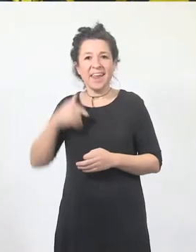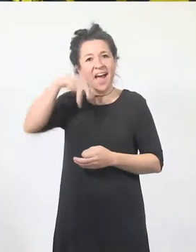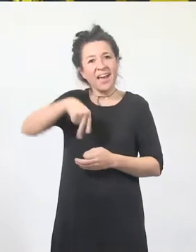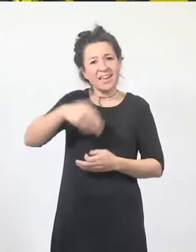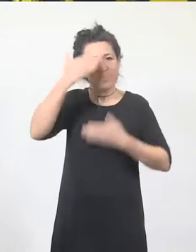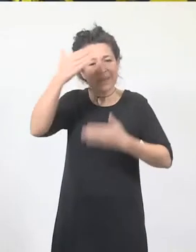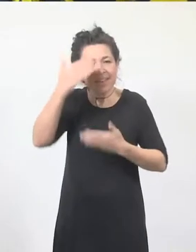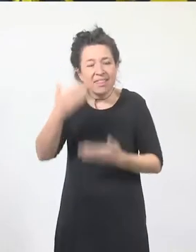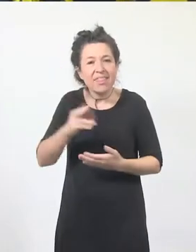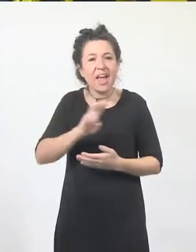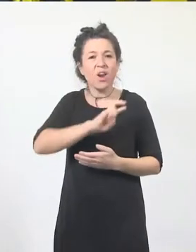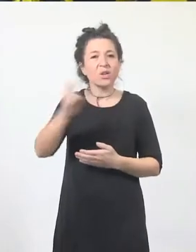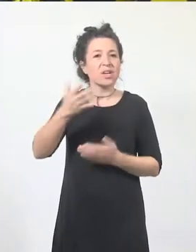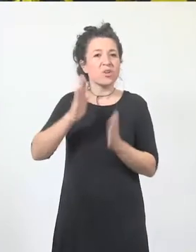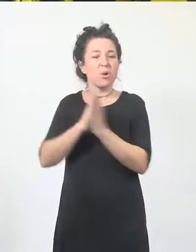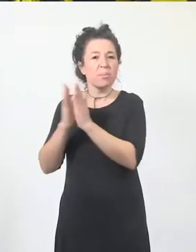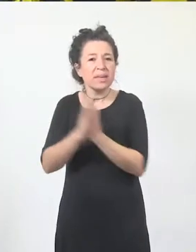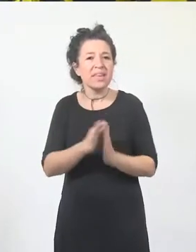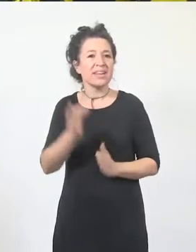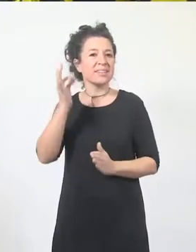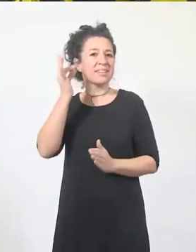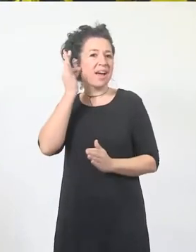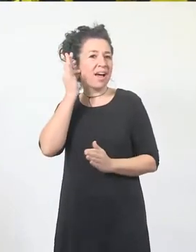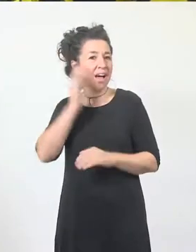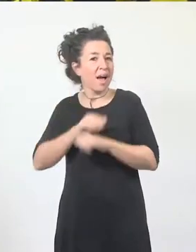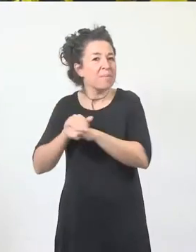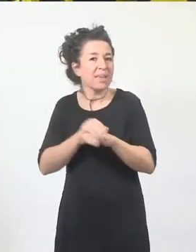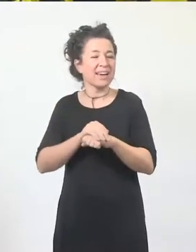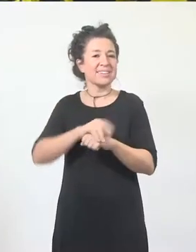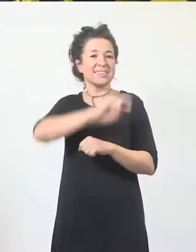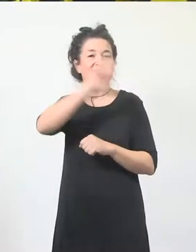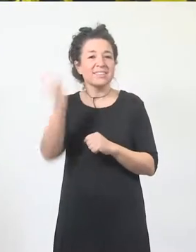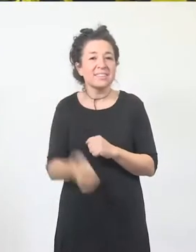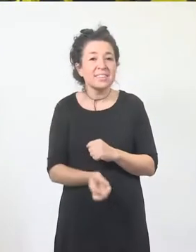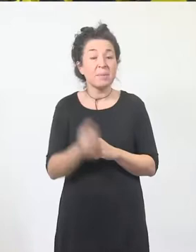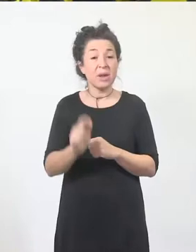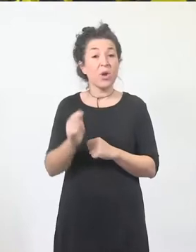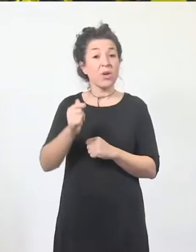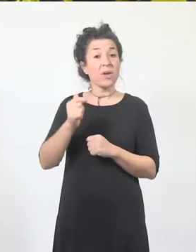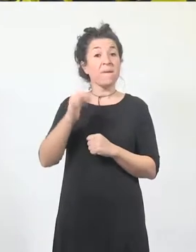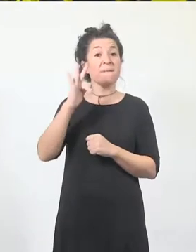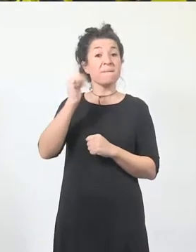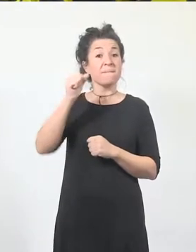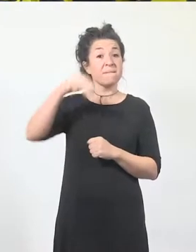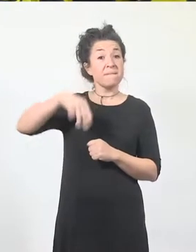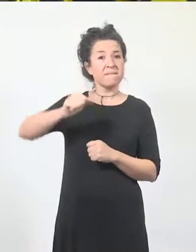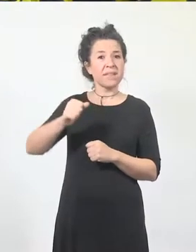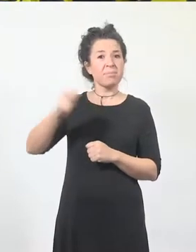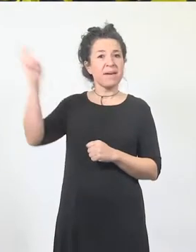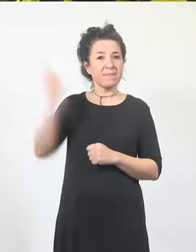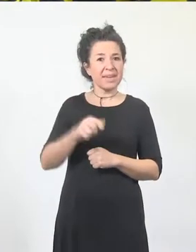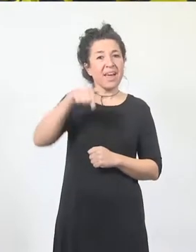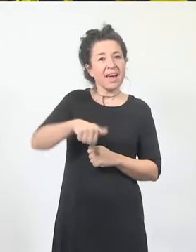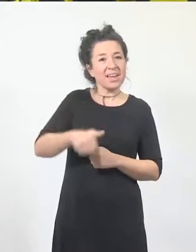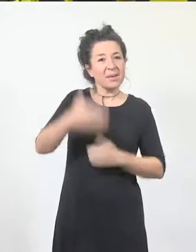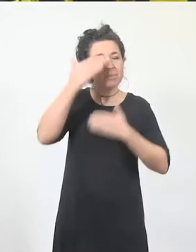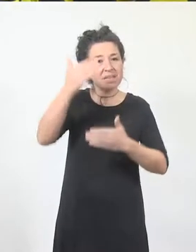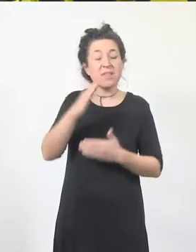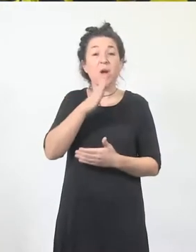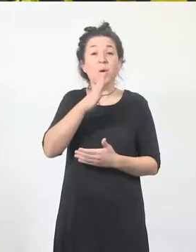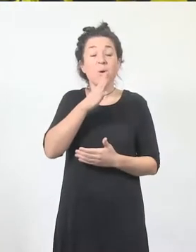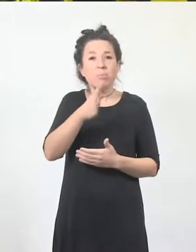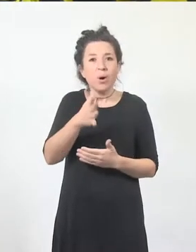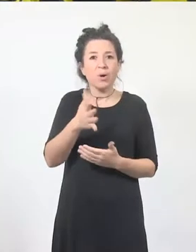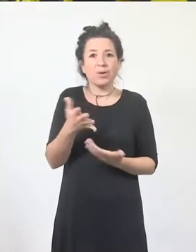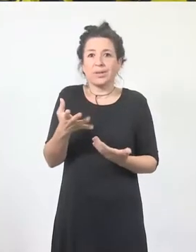amigas y conocer otras realidades, pero como decíamos, hoy Fatma estará con nosotras por la dificultad o por la falta de garantías de